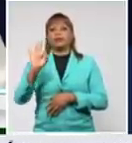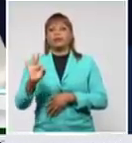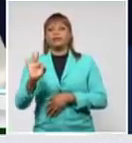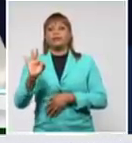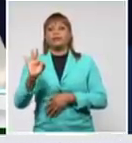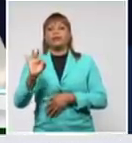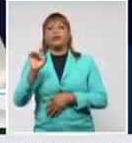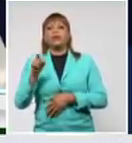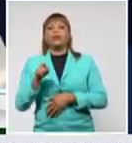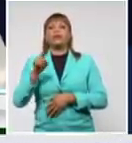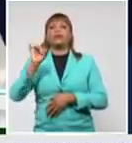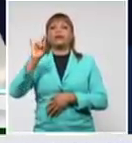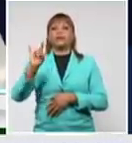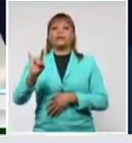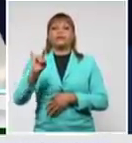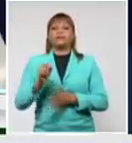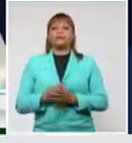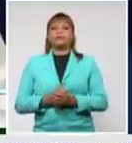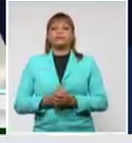48,9%.